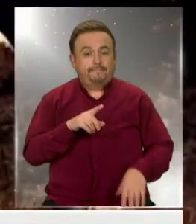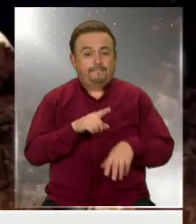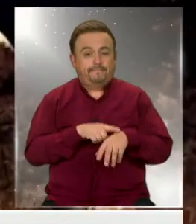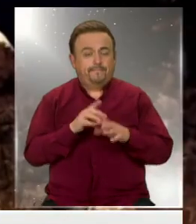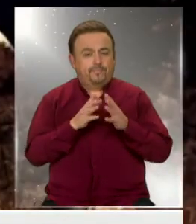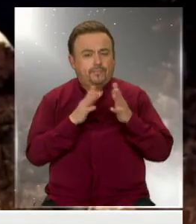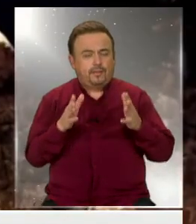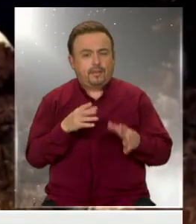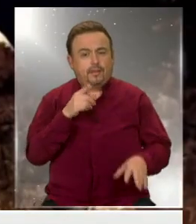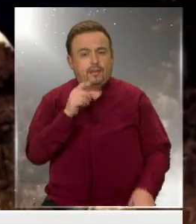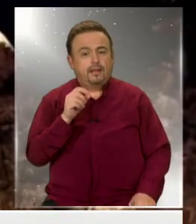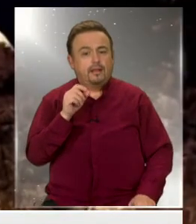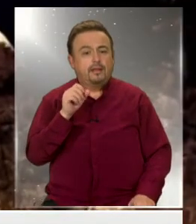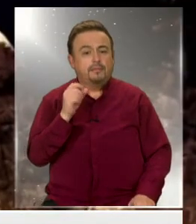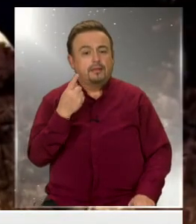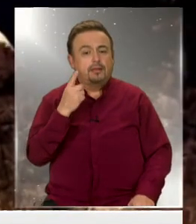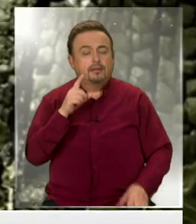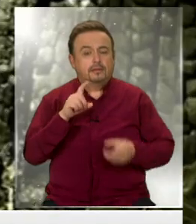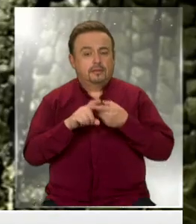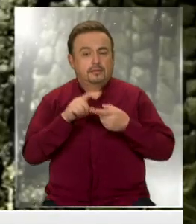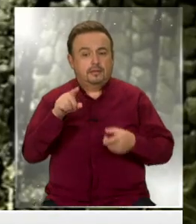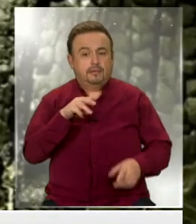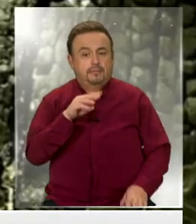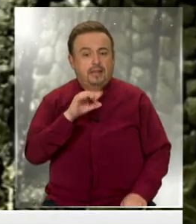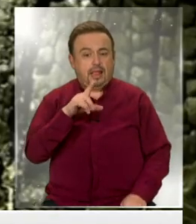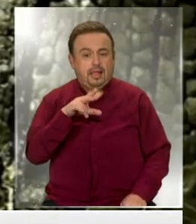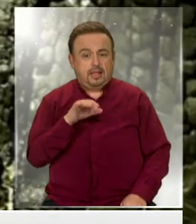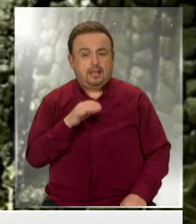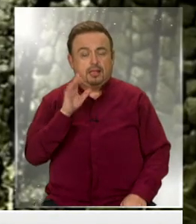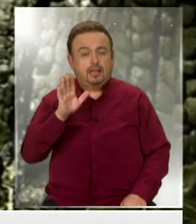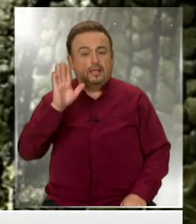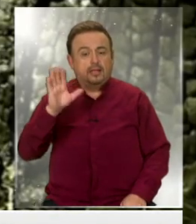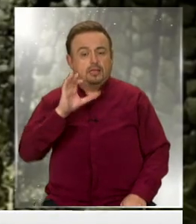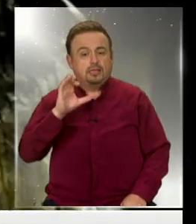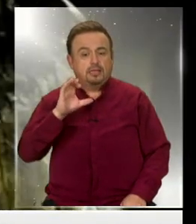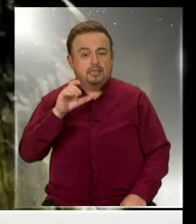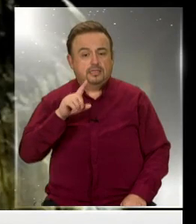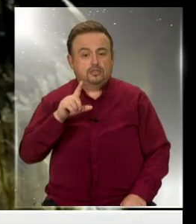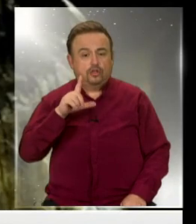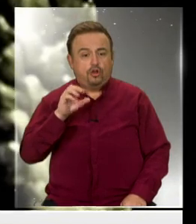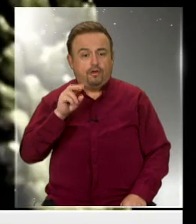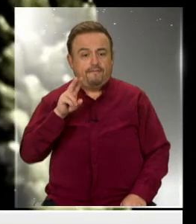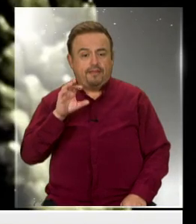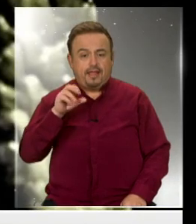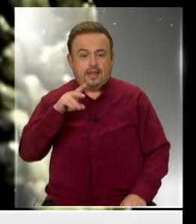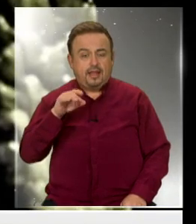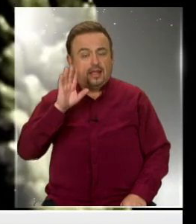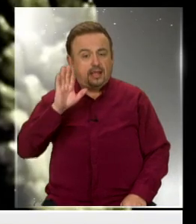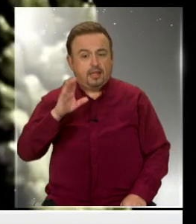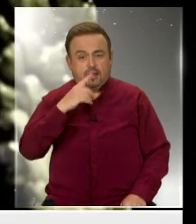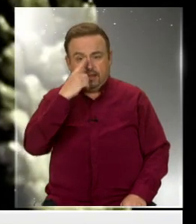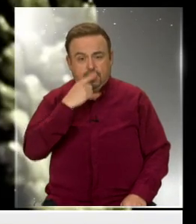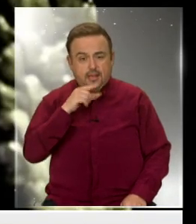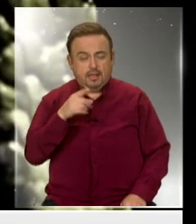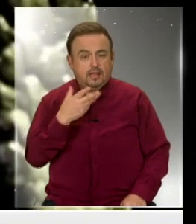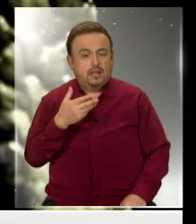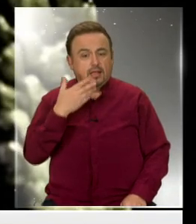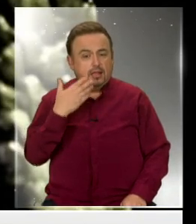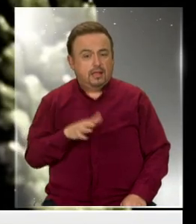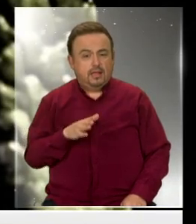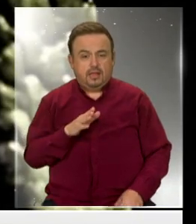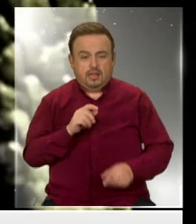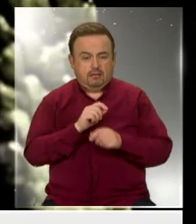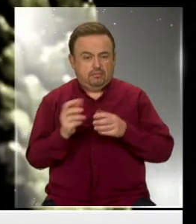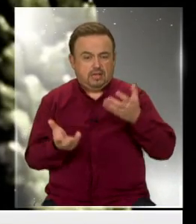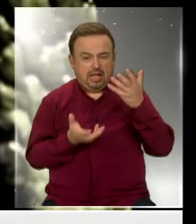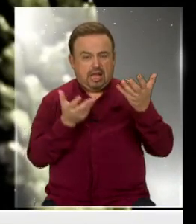esta polémica, la primera dama de Estados Unidos, Melania Trump. Ella nació en Eslovenia y precisamente en una galería de ese país se exhibe esta estatua que ya está